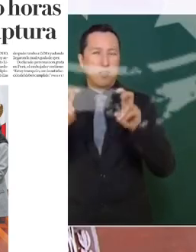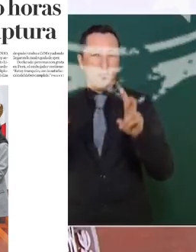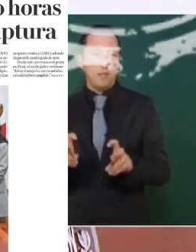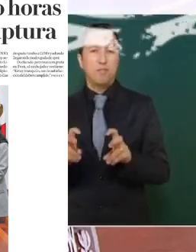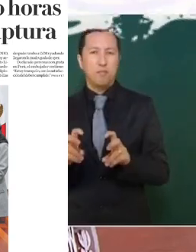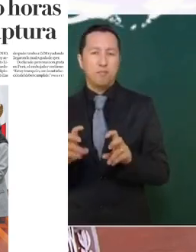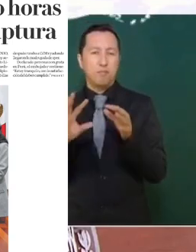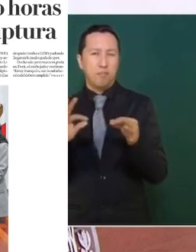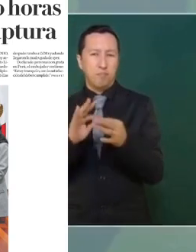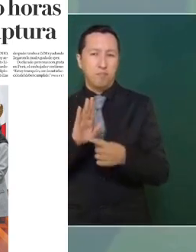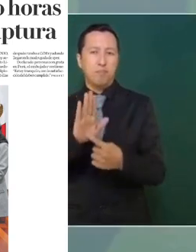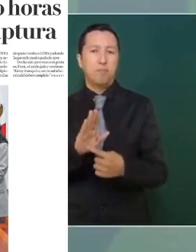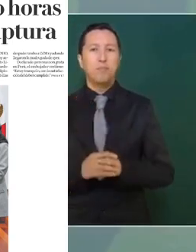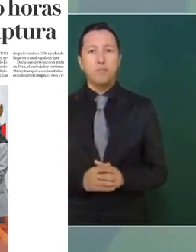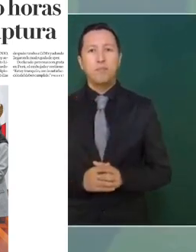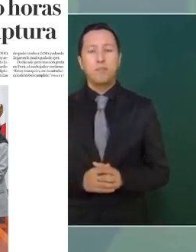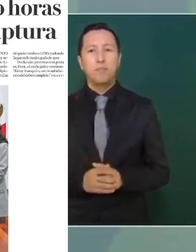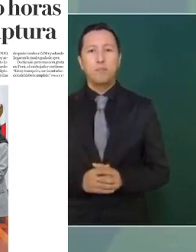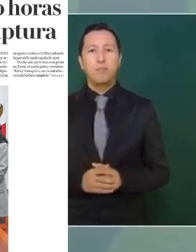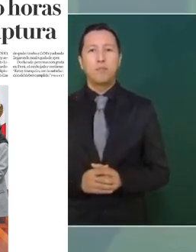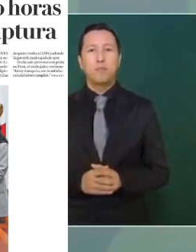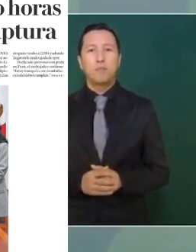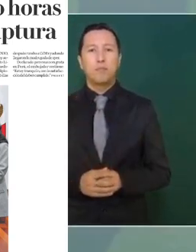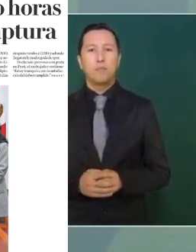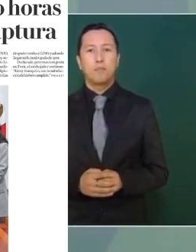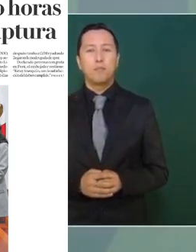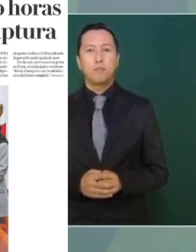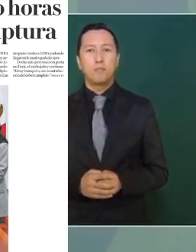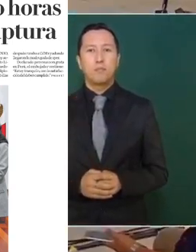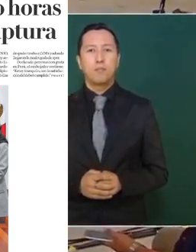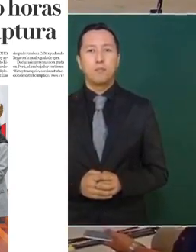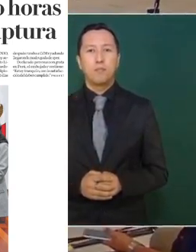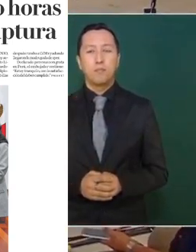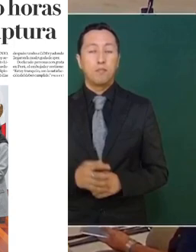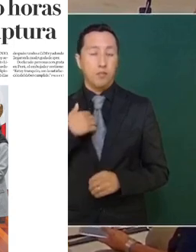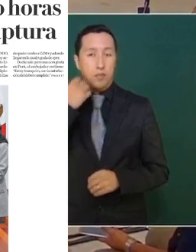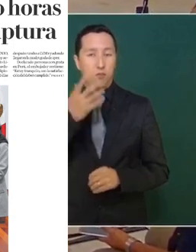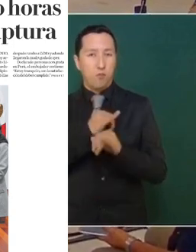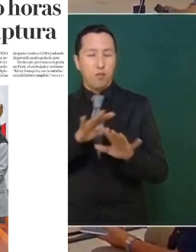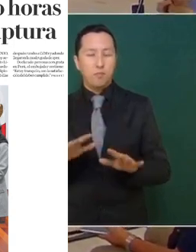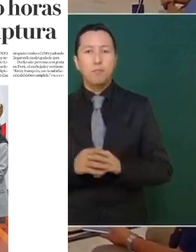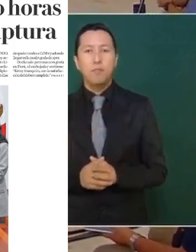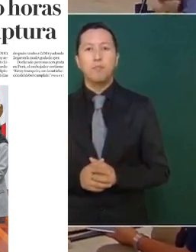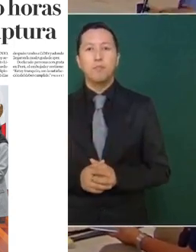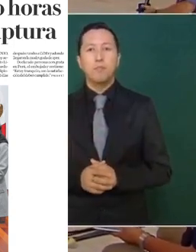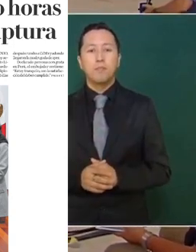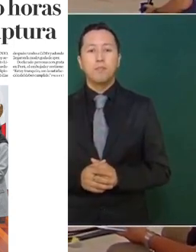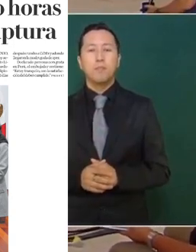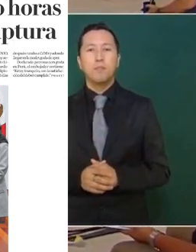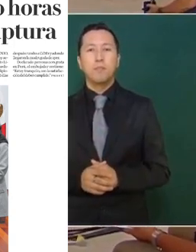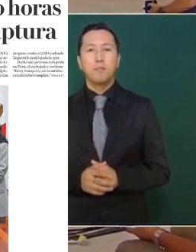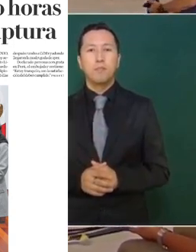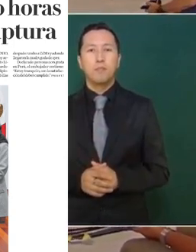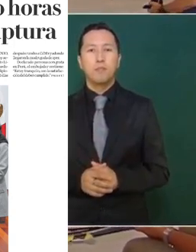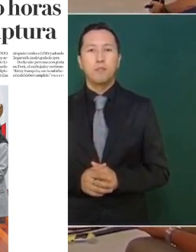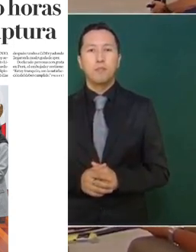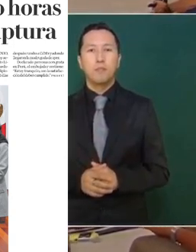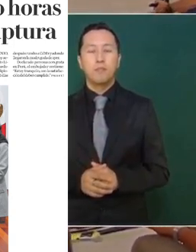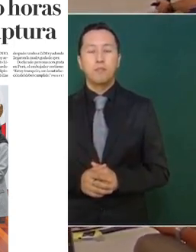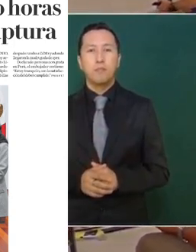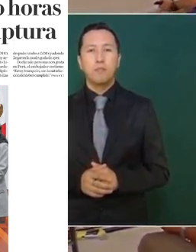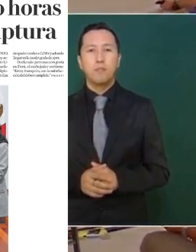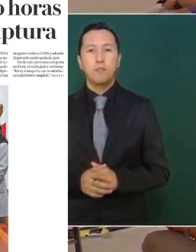Y quería informar que ya está aquí la esposa del